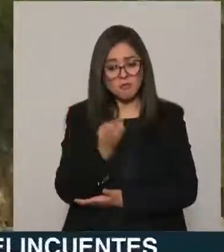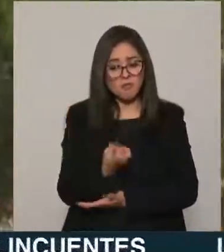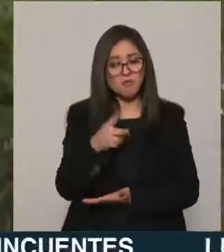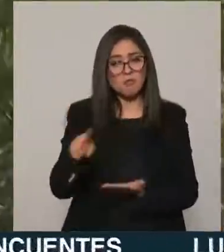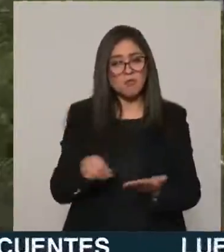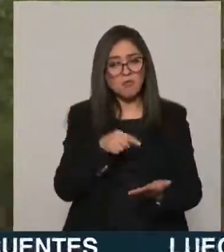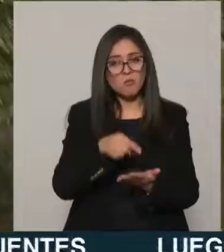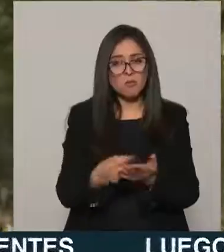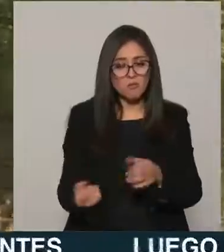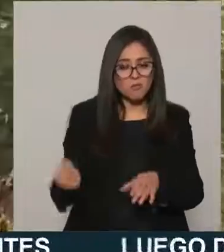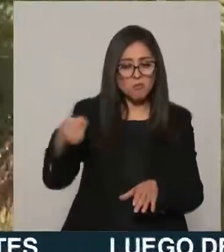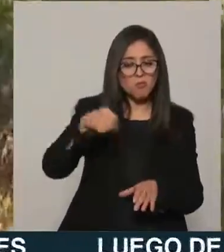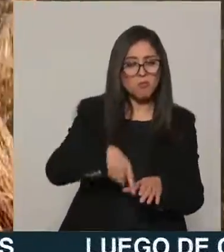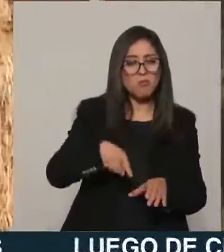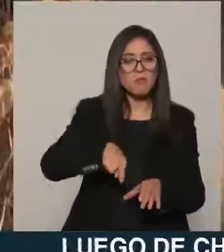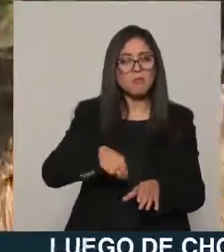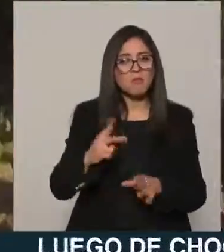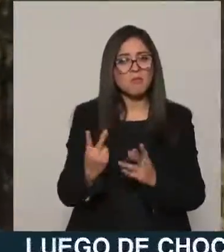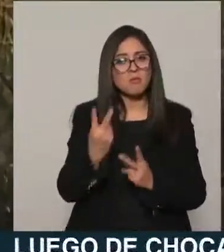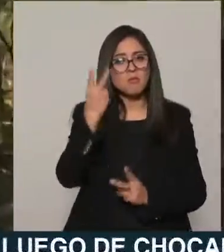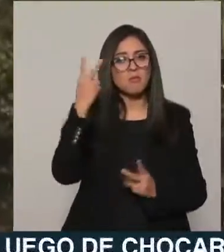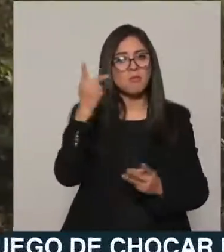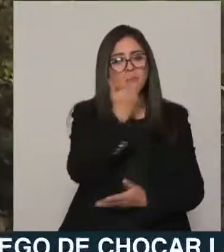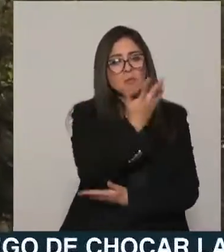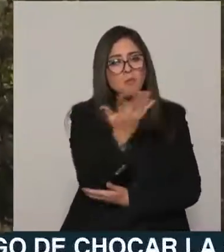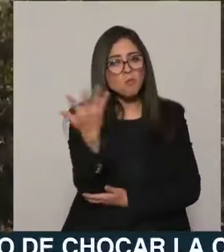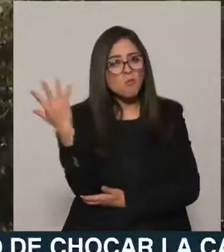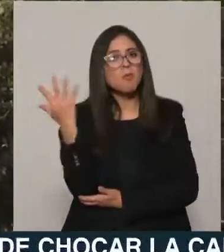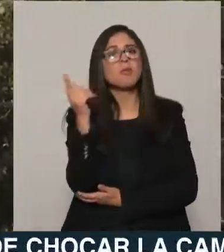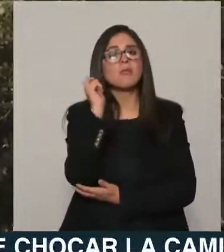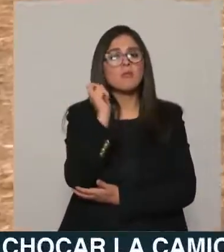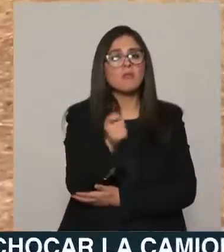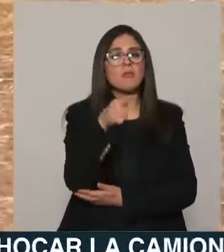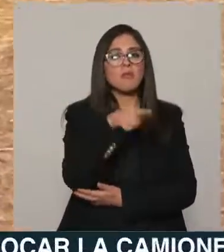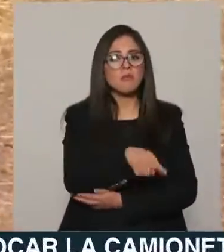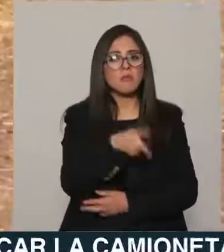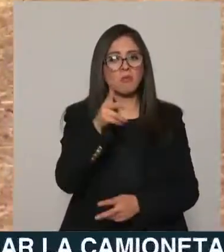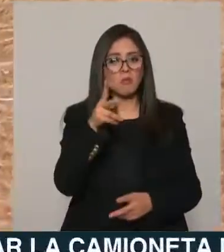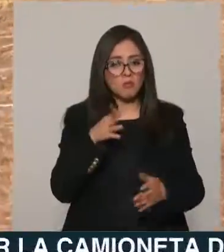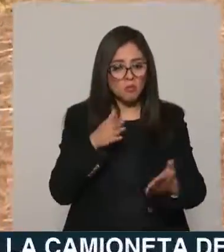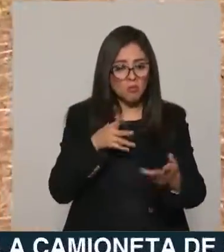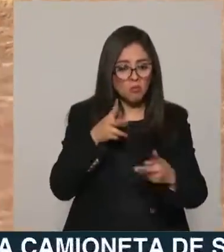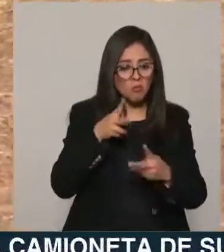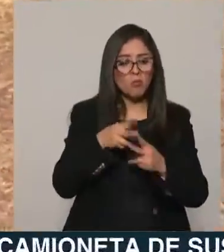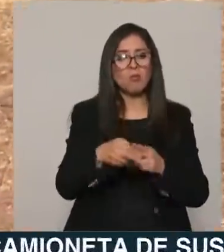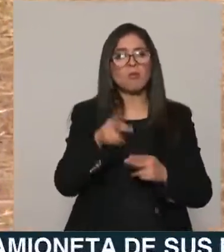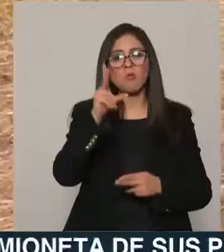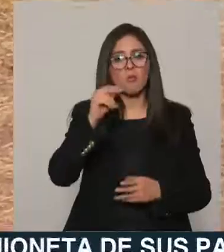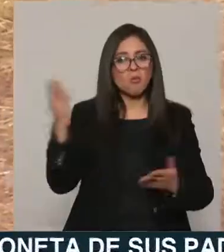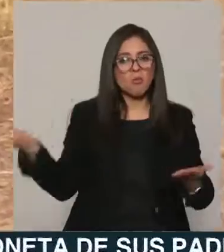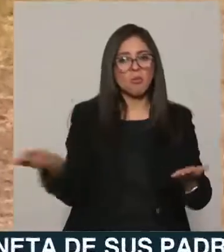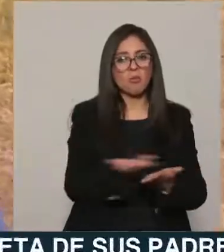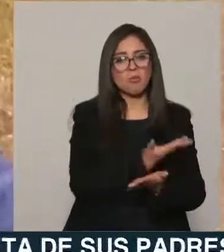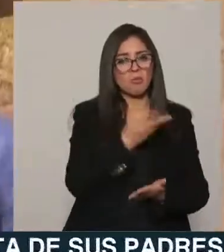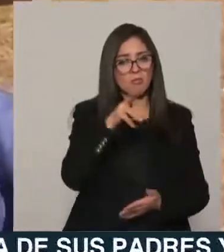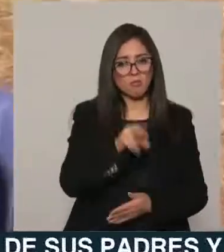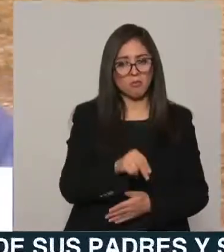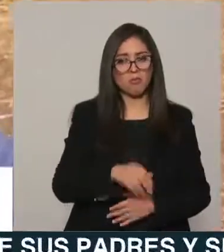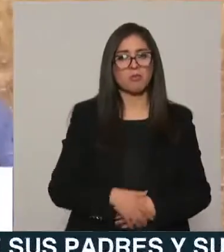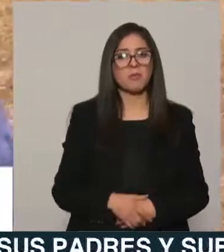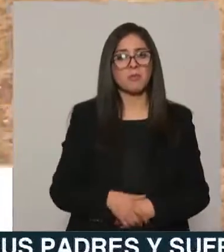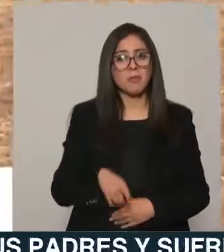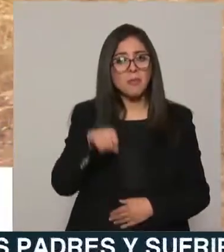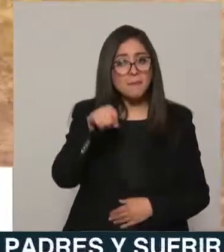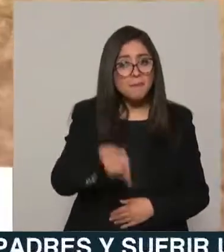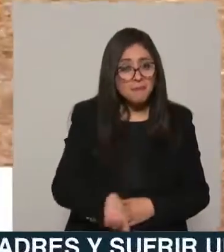renovar los bosques debido a que ellos hacen un corte y no una tala. Muchas veces, en la mayoría de los casos, del mismo tronco